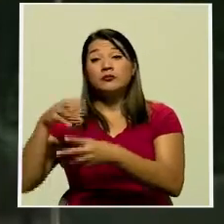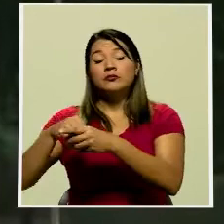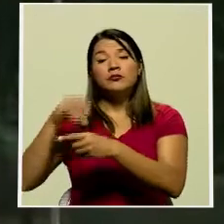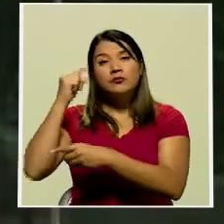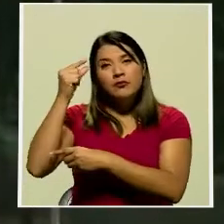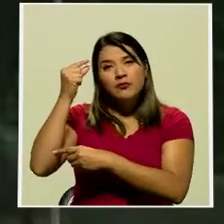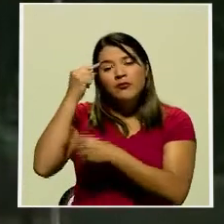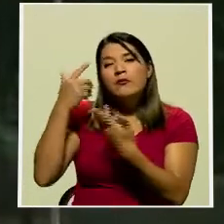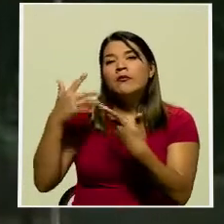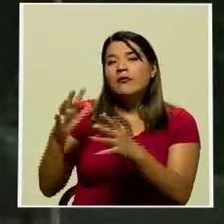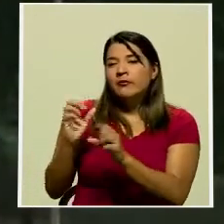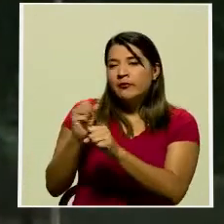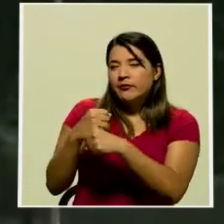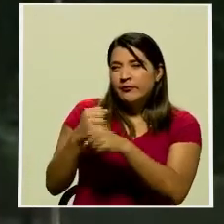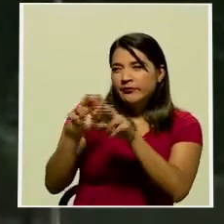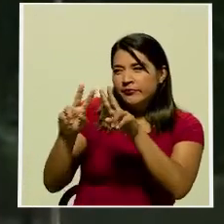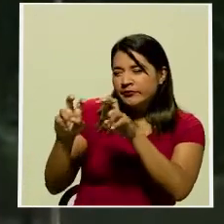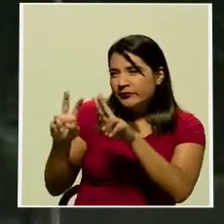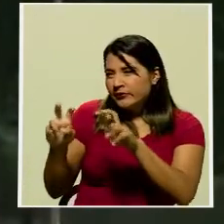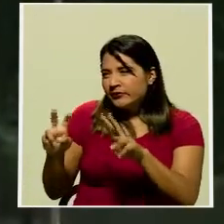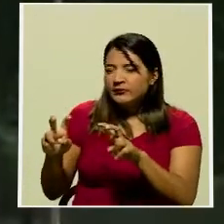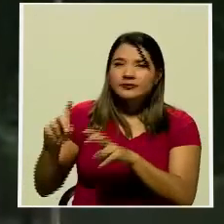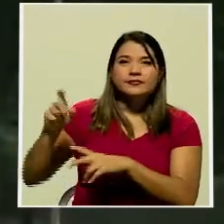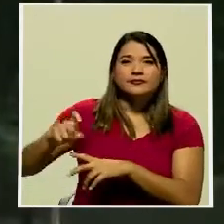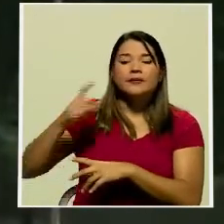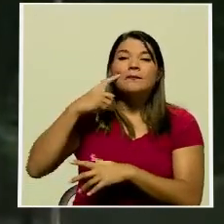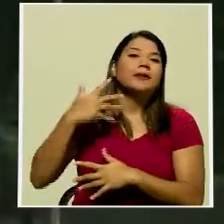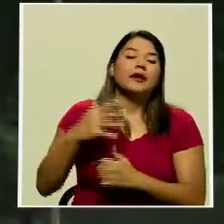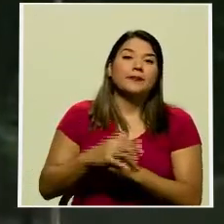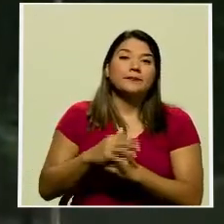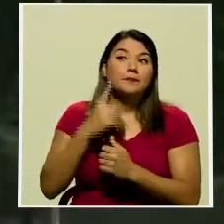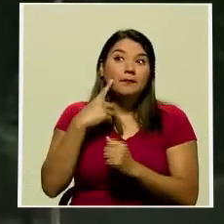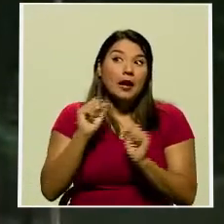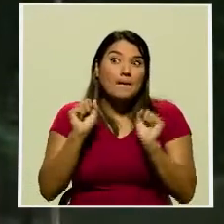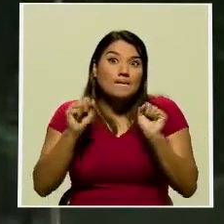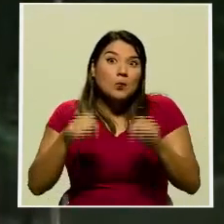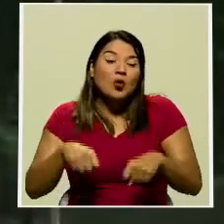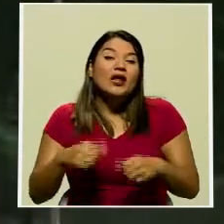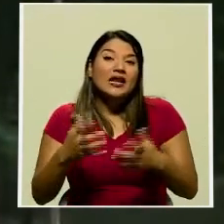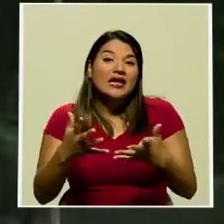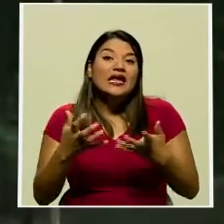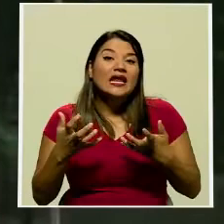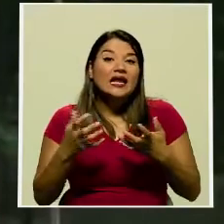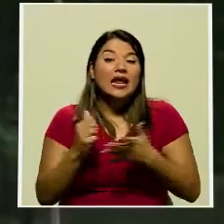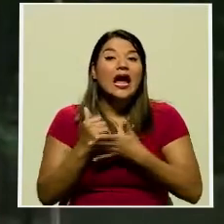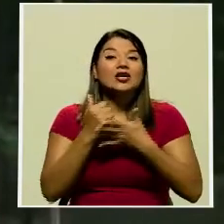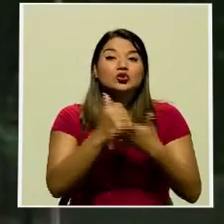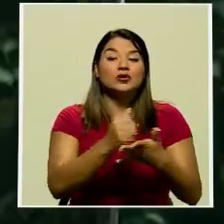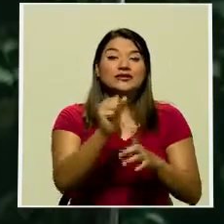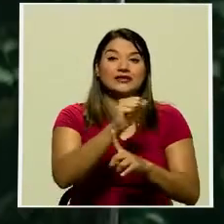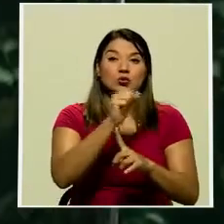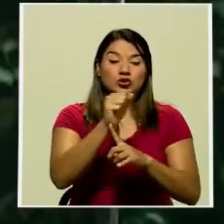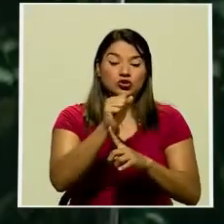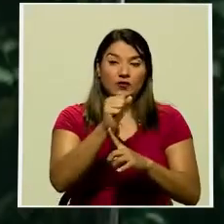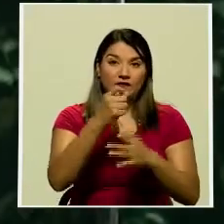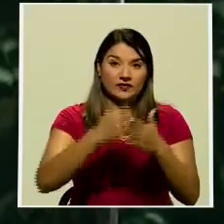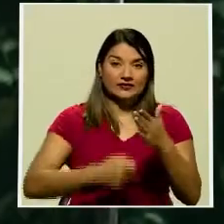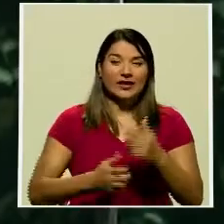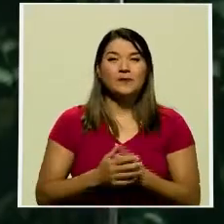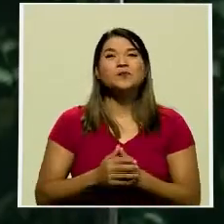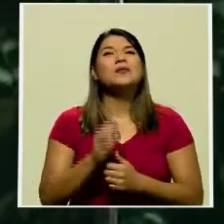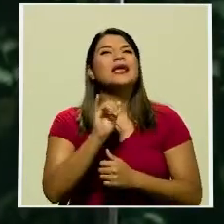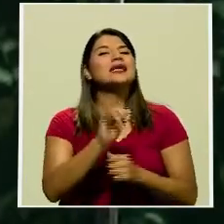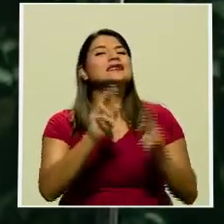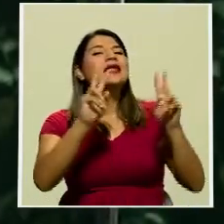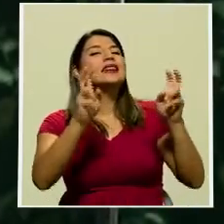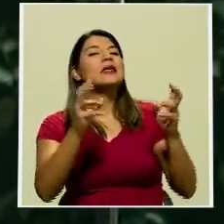hecho los estudios pertinentes para pretender que con esto coayuden a la estabilidad fiscal que el país requiere. Este tema nos preocupa